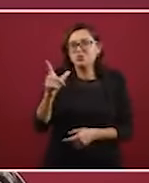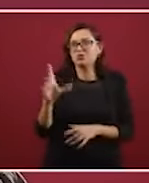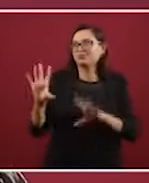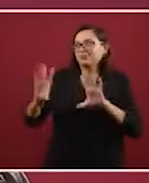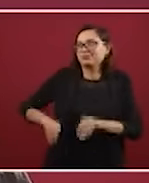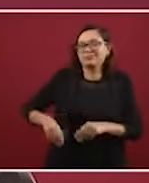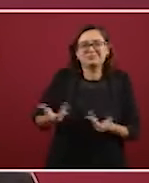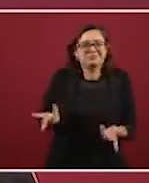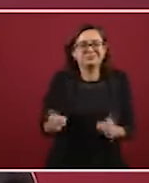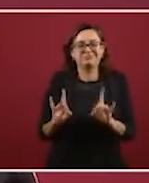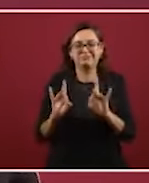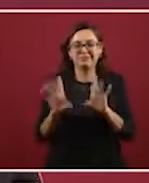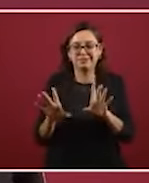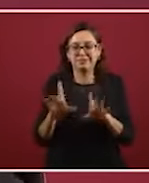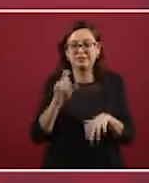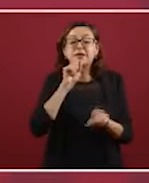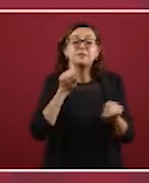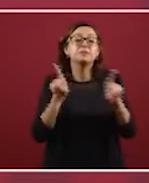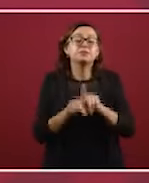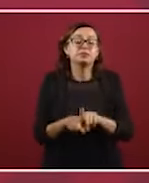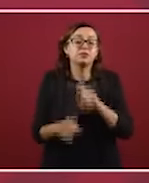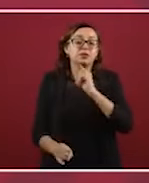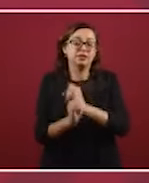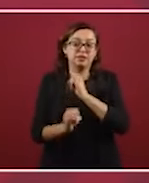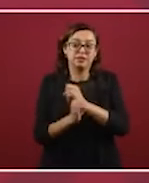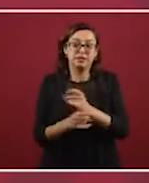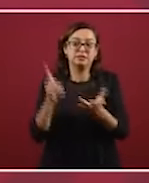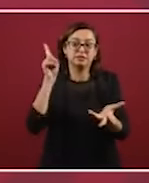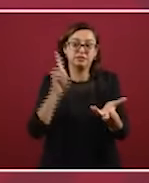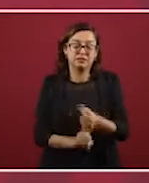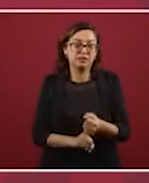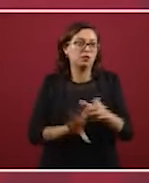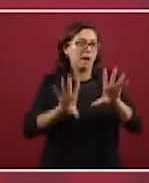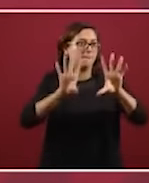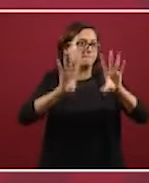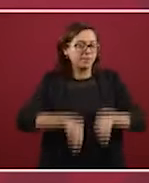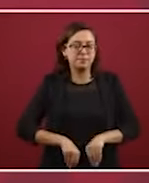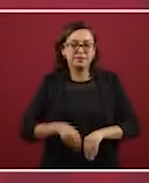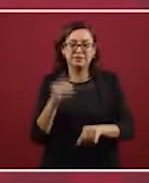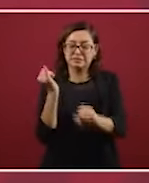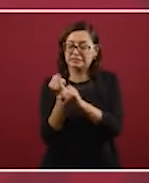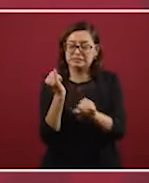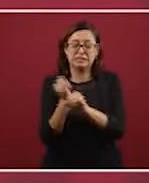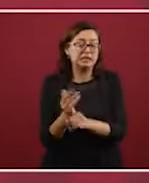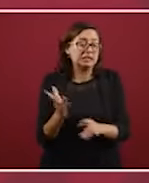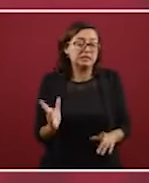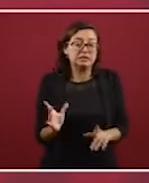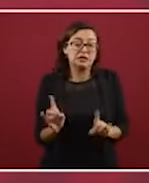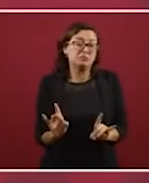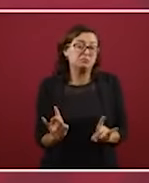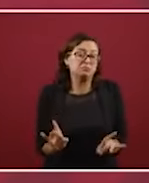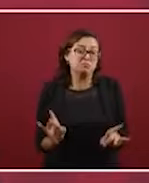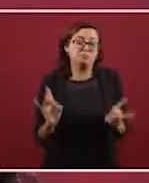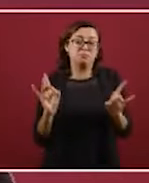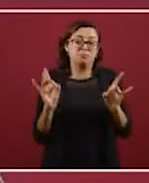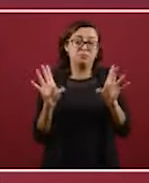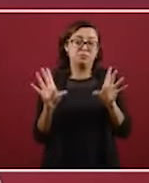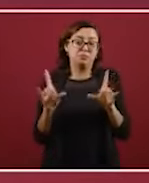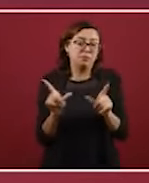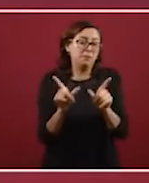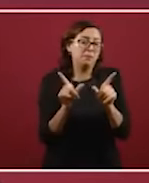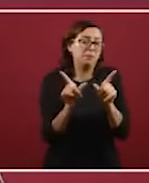de la transmisión por el internet interno aquí de presidencia, pero han sido interrupciones muy casuales y no